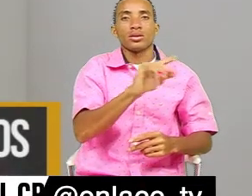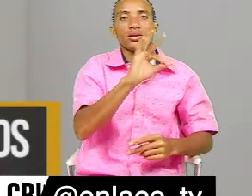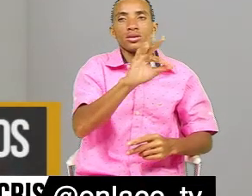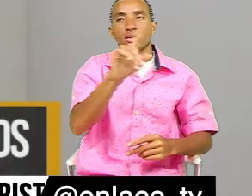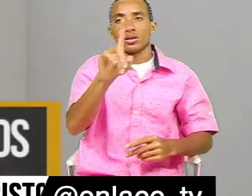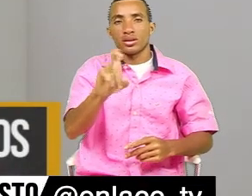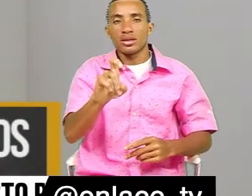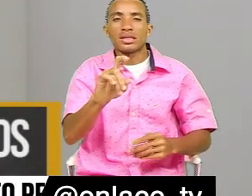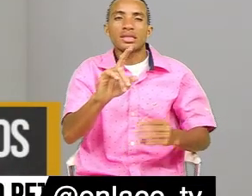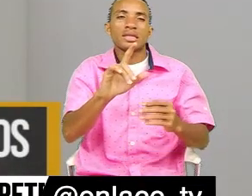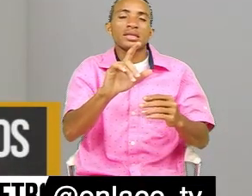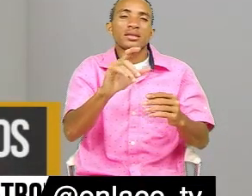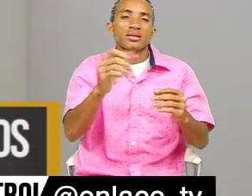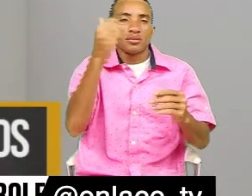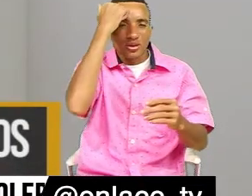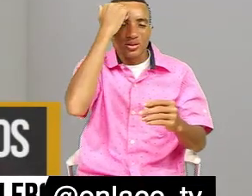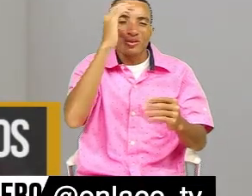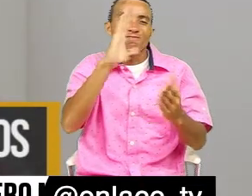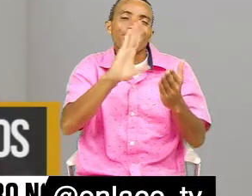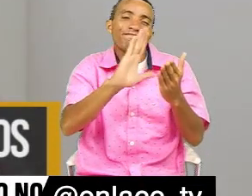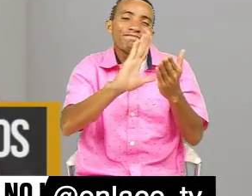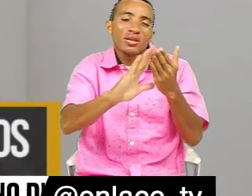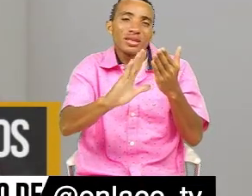disculpas. Realmente se cometió